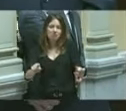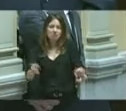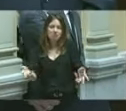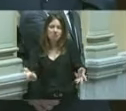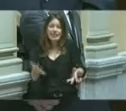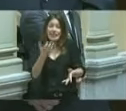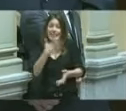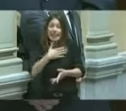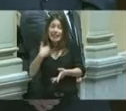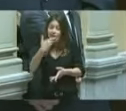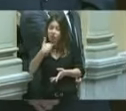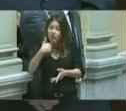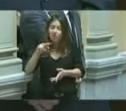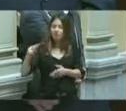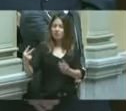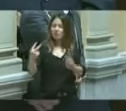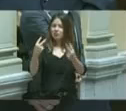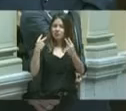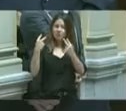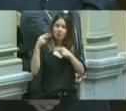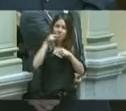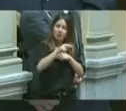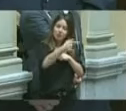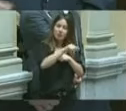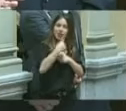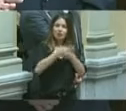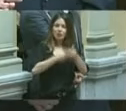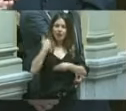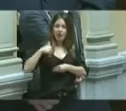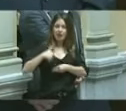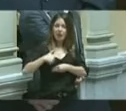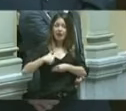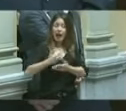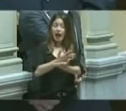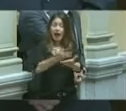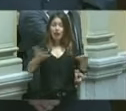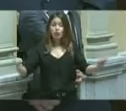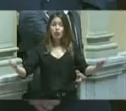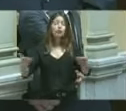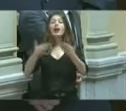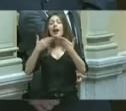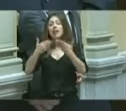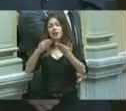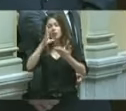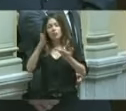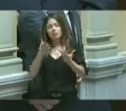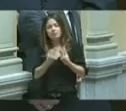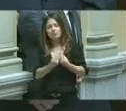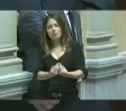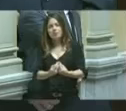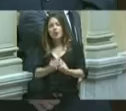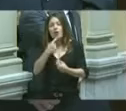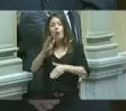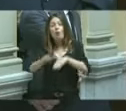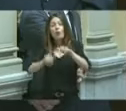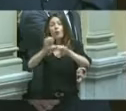quieren conocerme, mírenlas. Ellas me hicieron. A todos ustedes les doy las gracias por estar aquí. Y les convoco a una